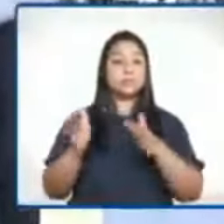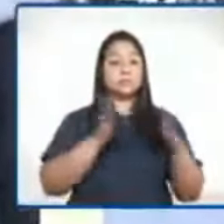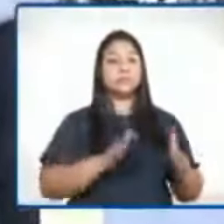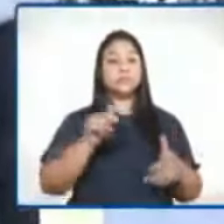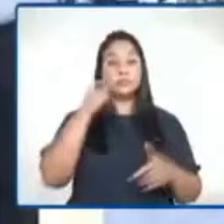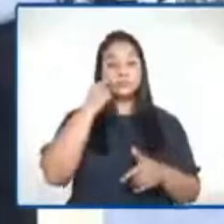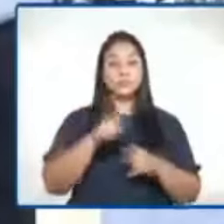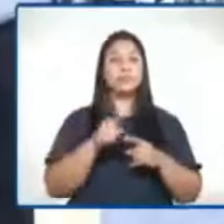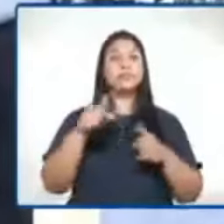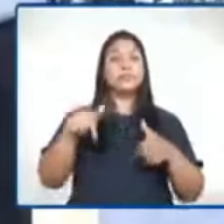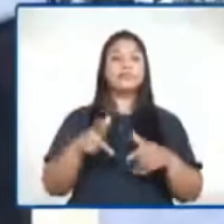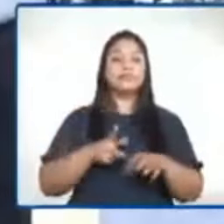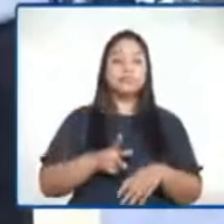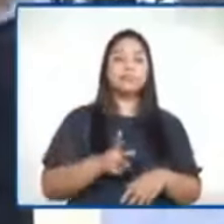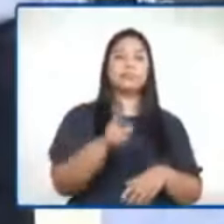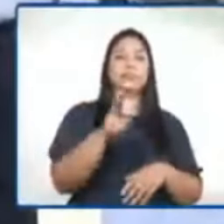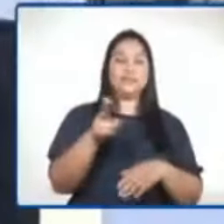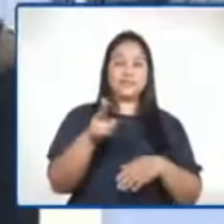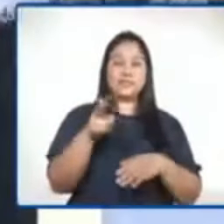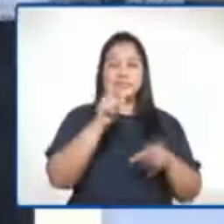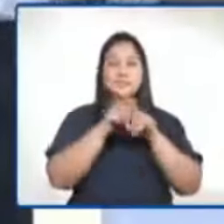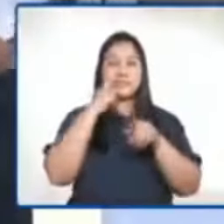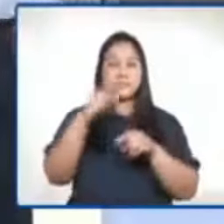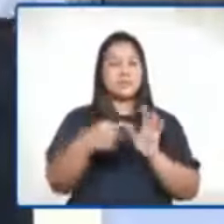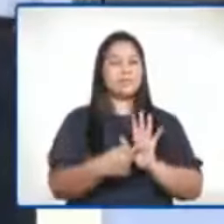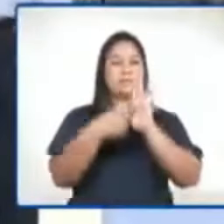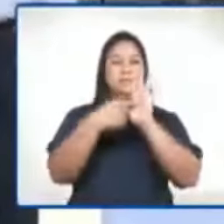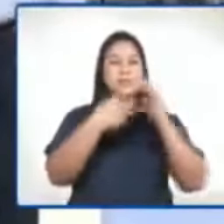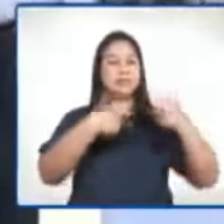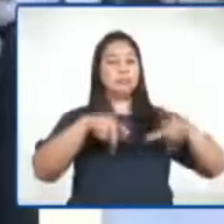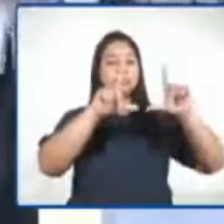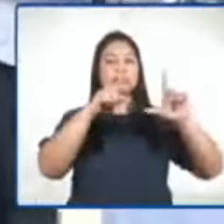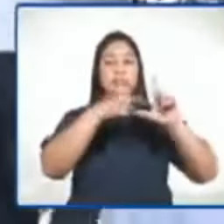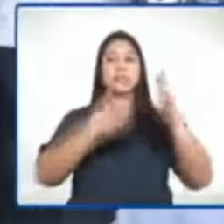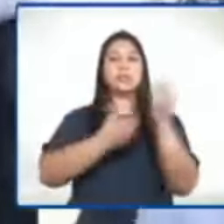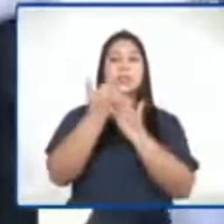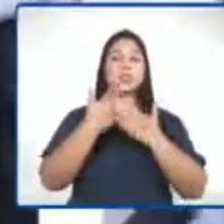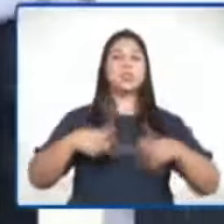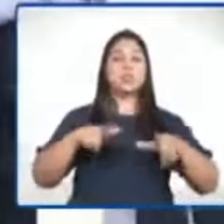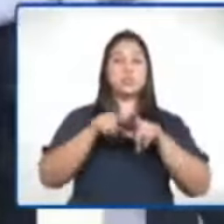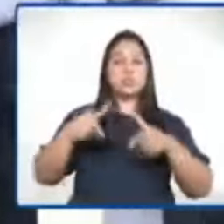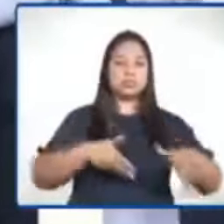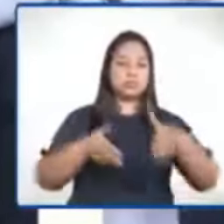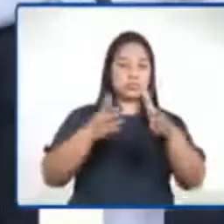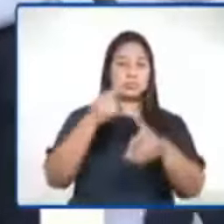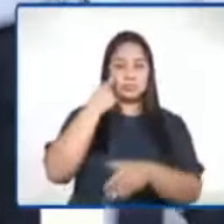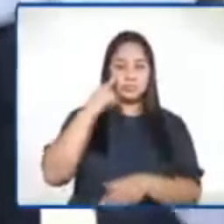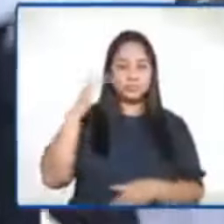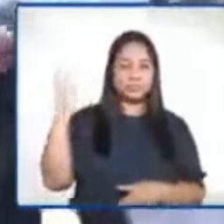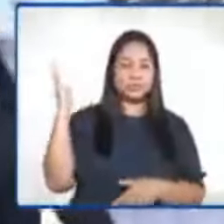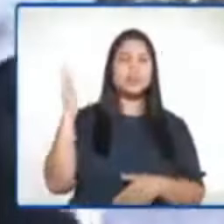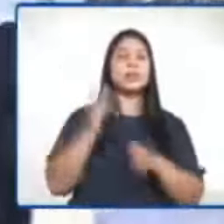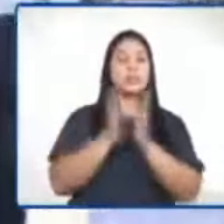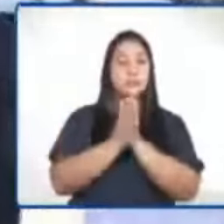proceder al corte de cinta y a la develación de la plaqueta de inauguración de estos trabajos en la parte de atrás. Por